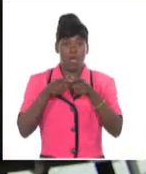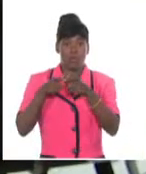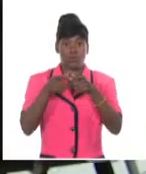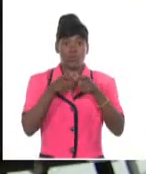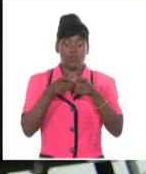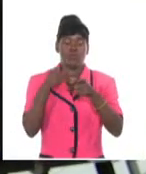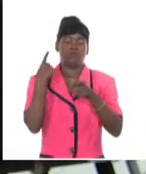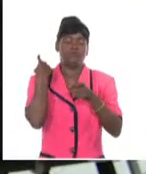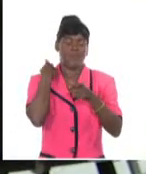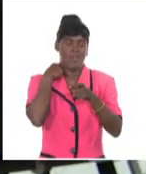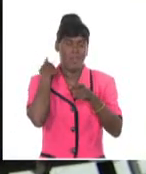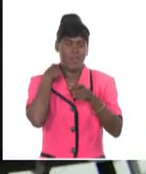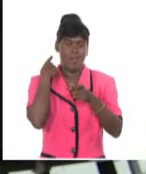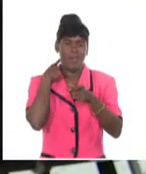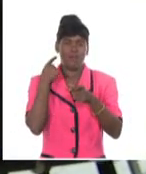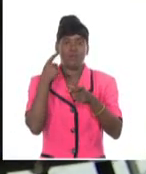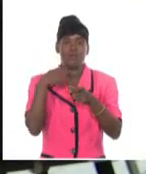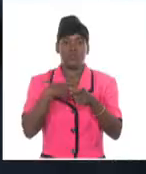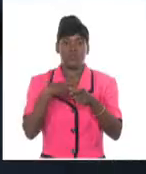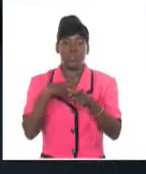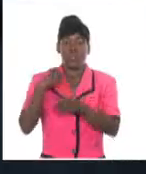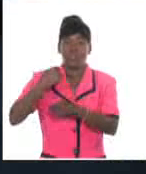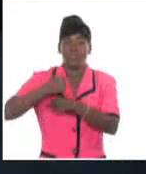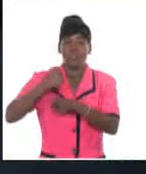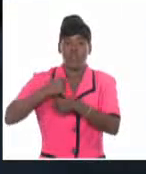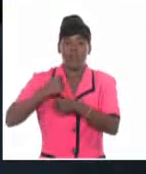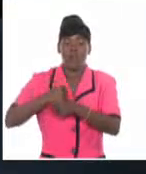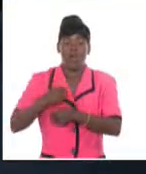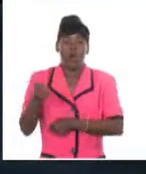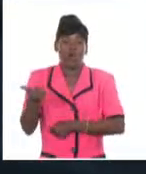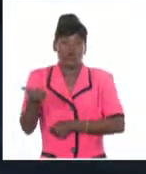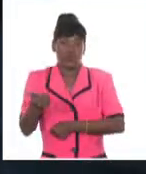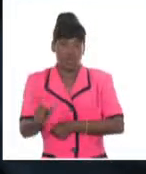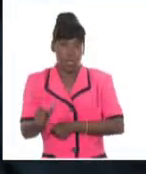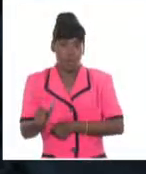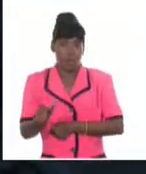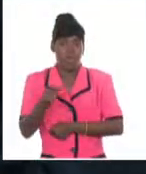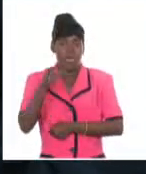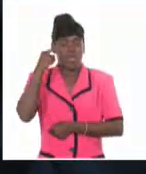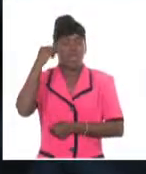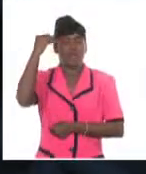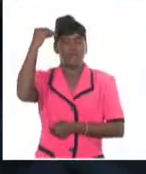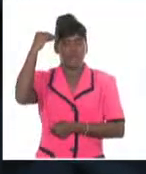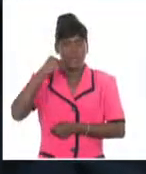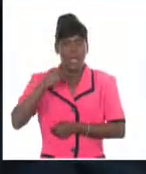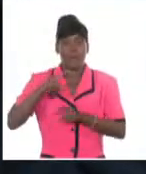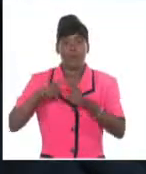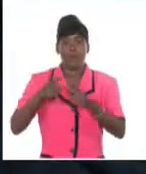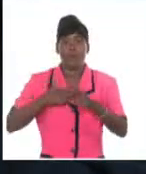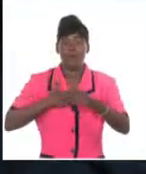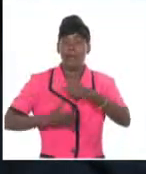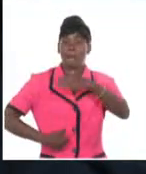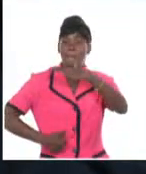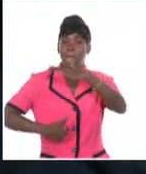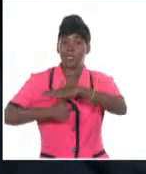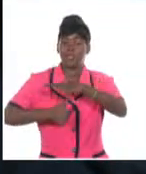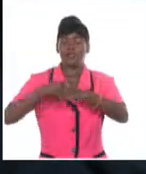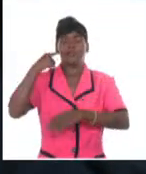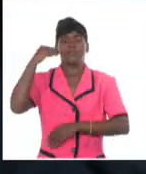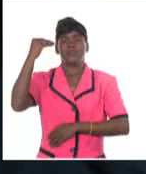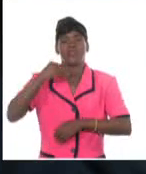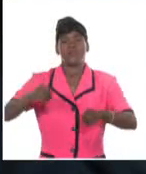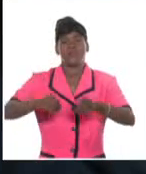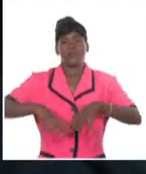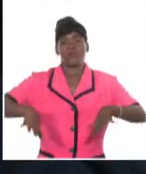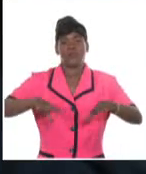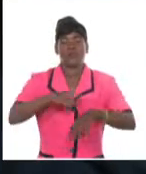comunidad hasta los más de 10 años como presidenta nacional, conoce muy bien los derechos de las personas en situación de discapacidad